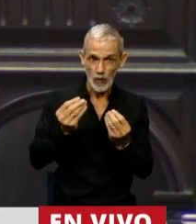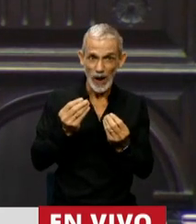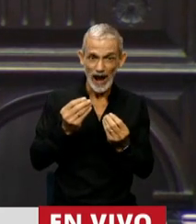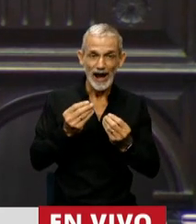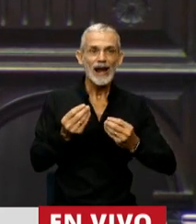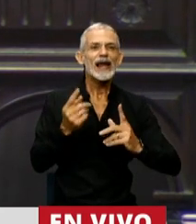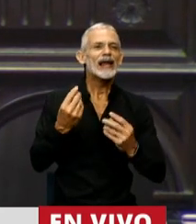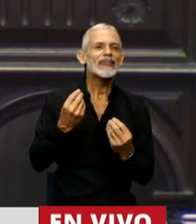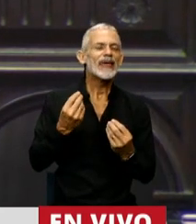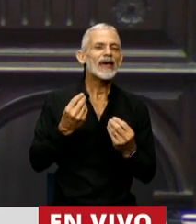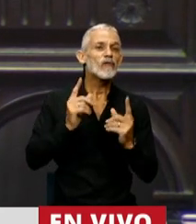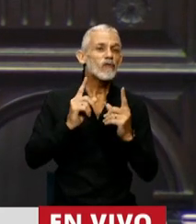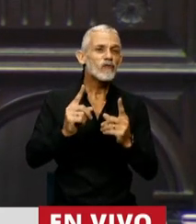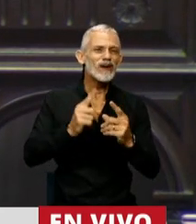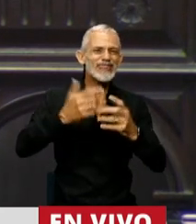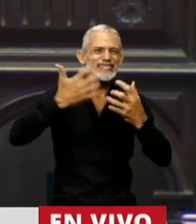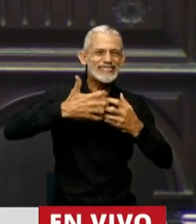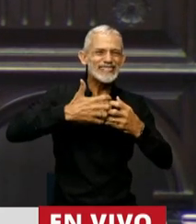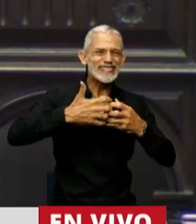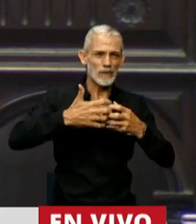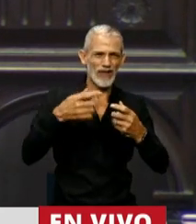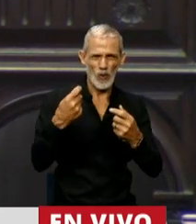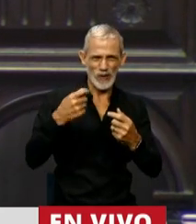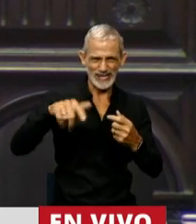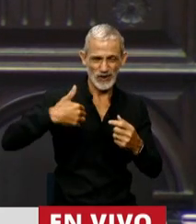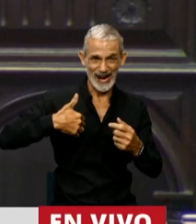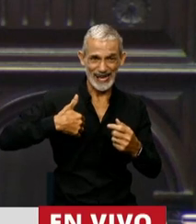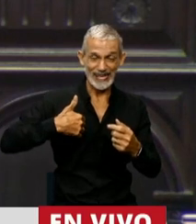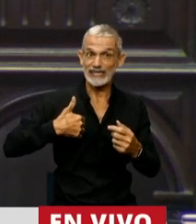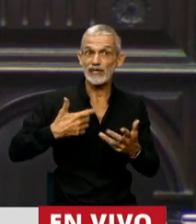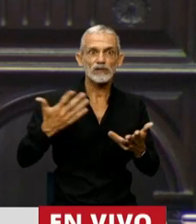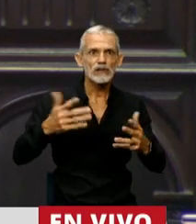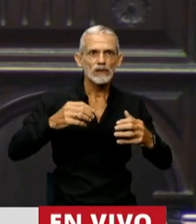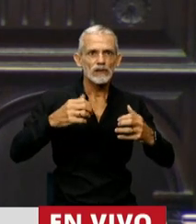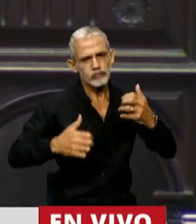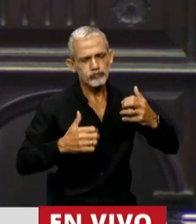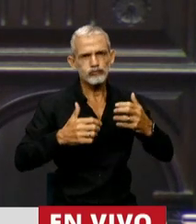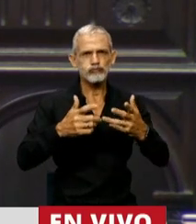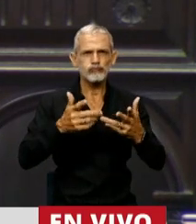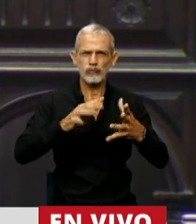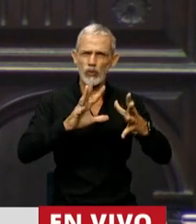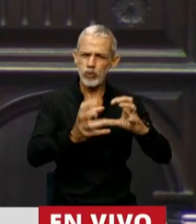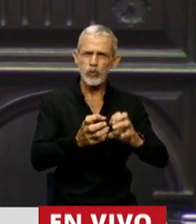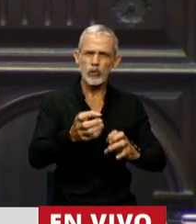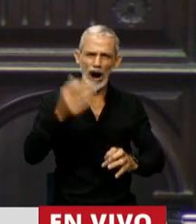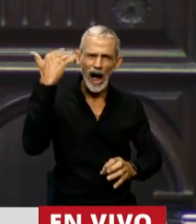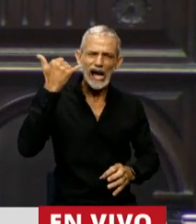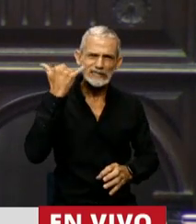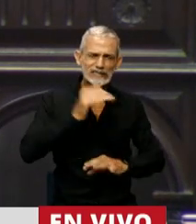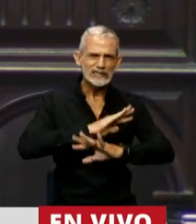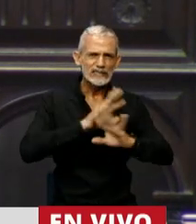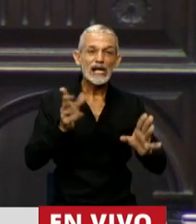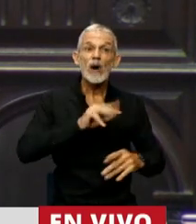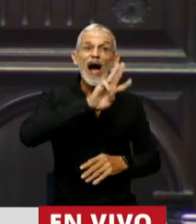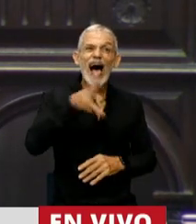el sostenimiento del sistema previsional argentino, que está claro que está en quiebra y hace mucho tiempo, está quebrado,